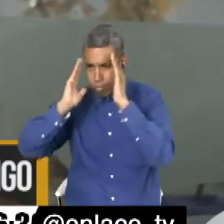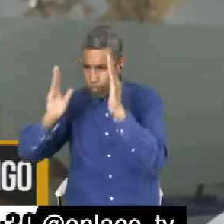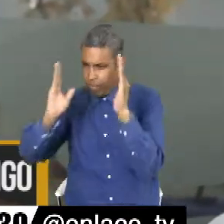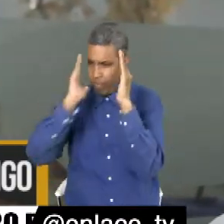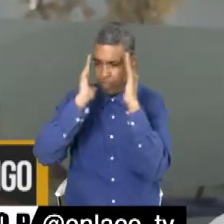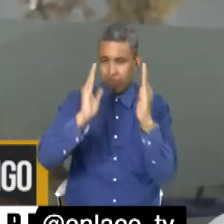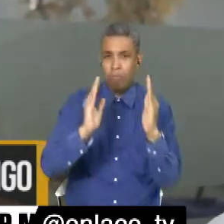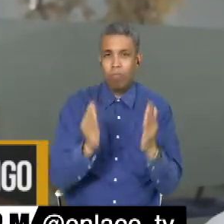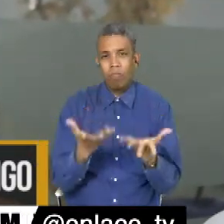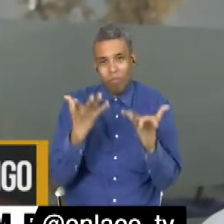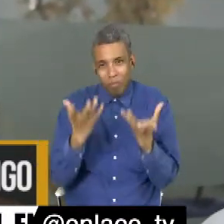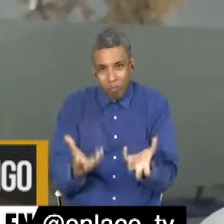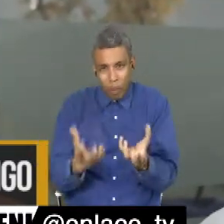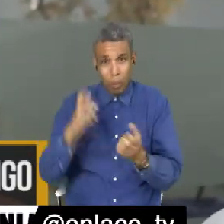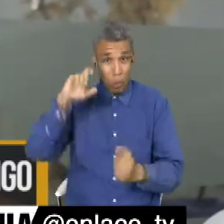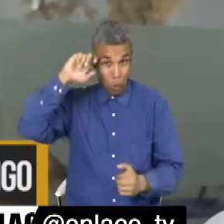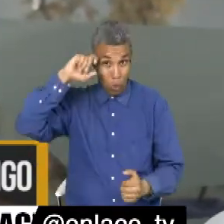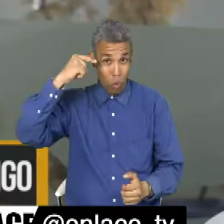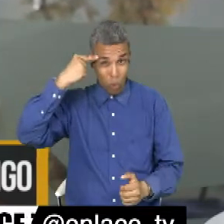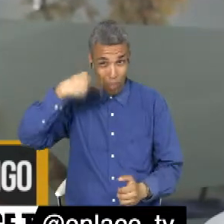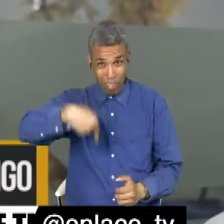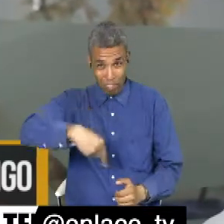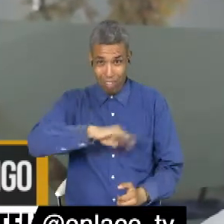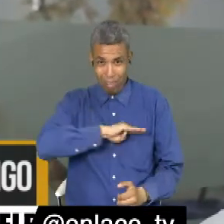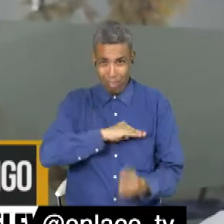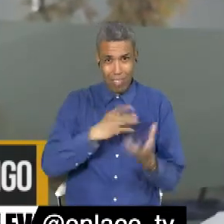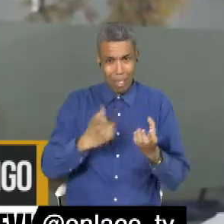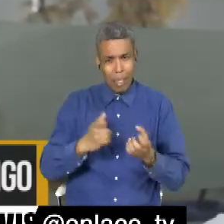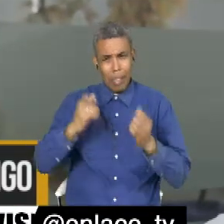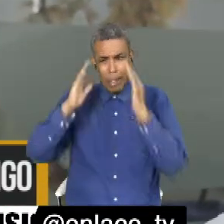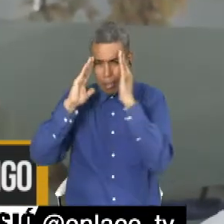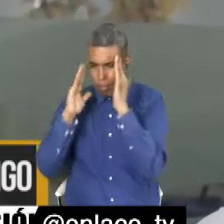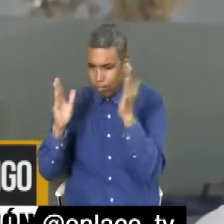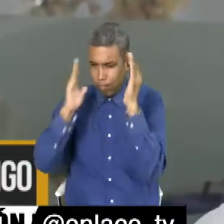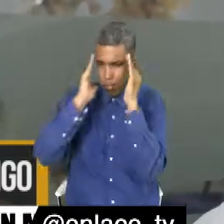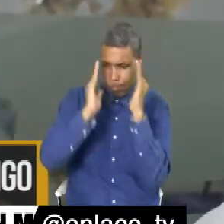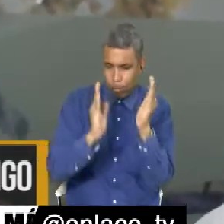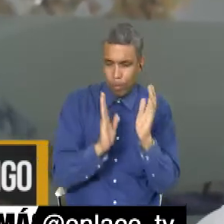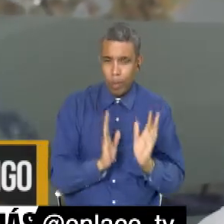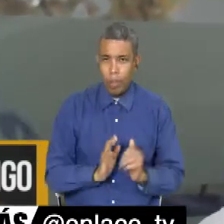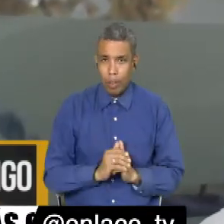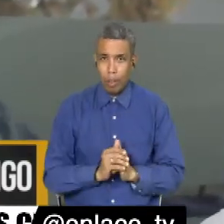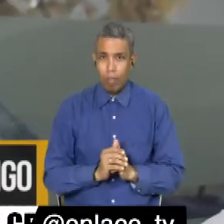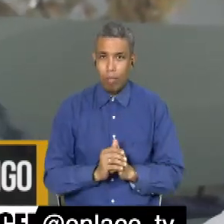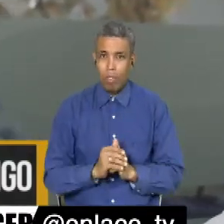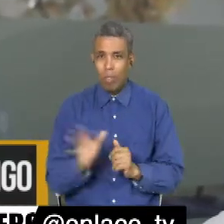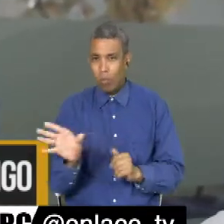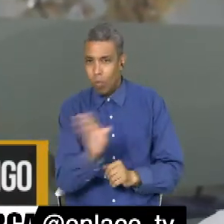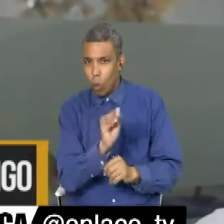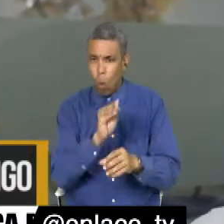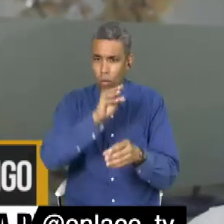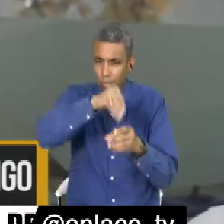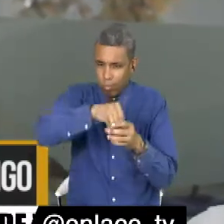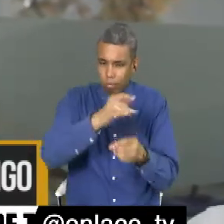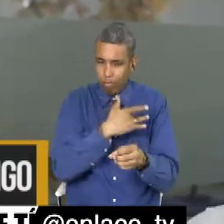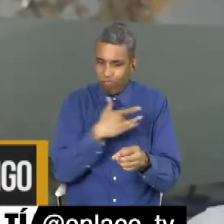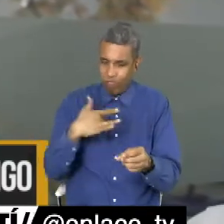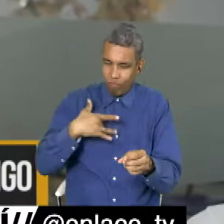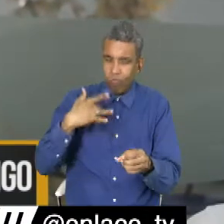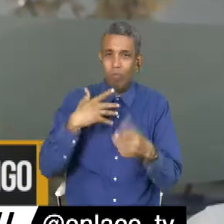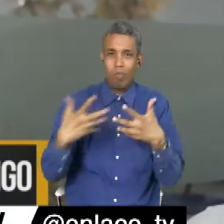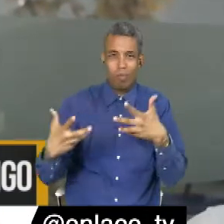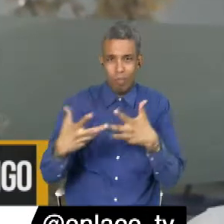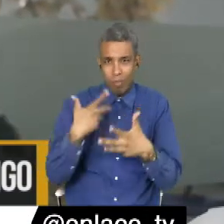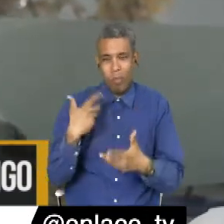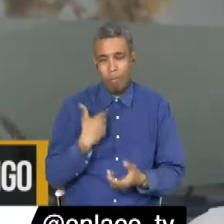satisfecha, que vean que el proceso sí, que el proceso es el más prudente y que por supuesto van a recibir la